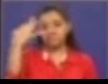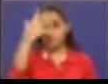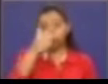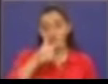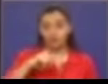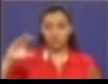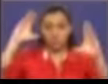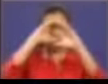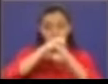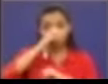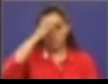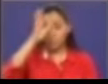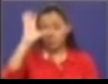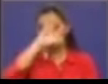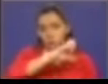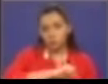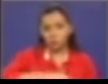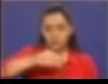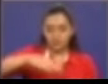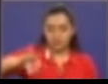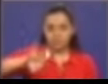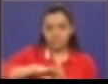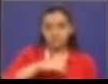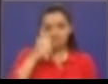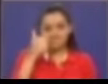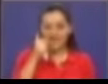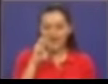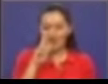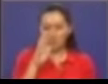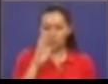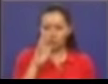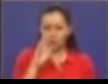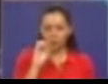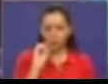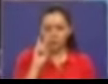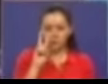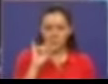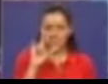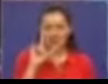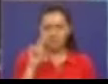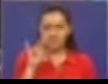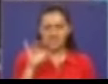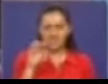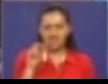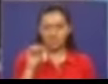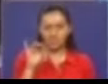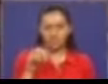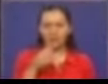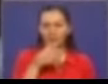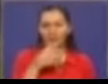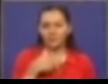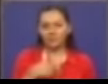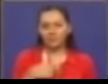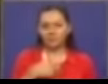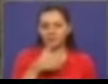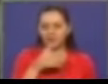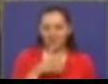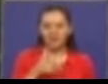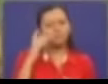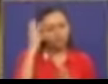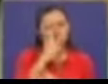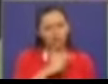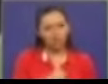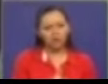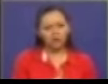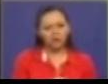noche cultural para Arturo Villavicencio y cantante. La pasamos lindísimo